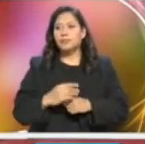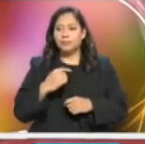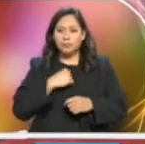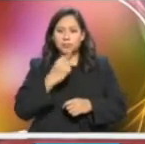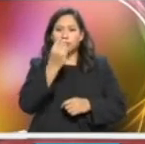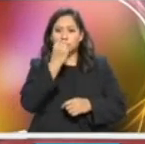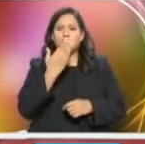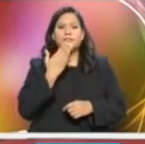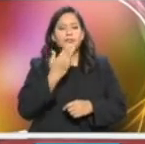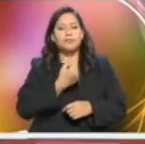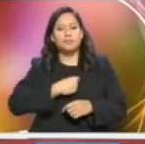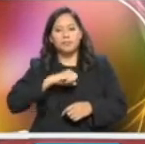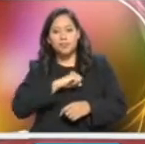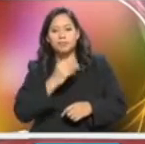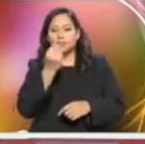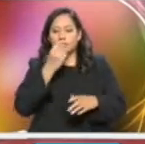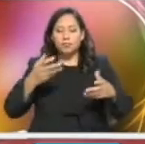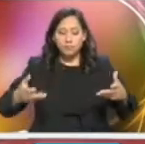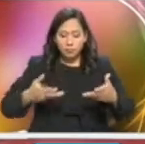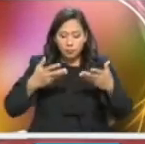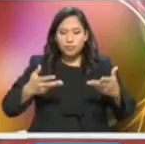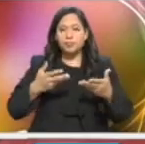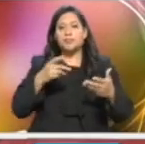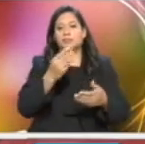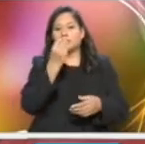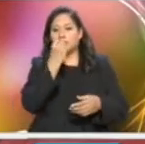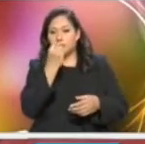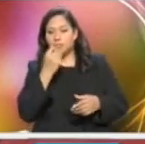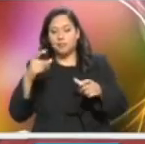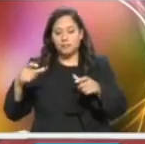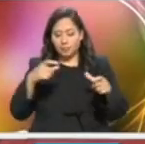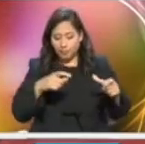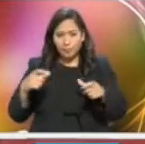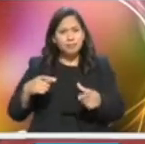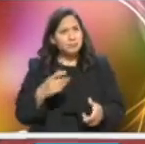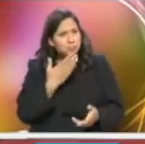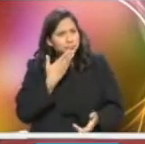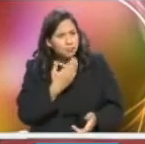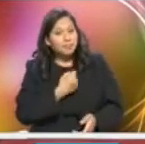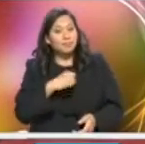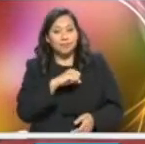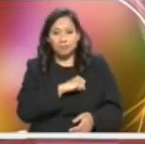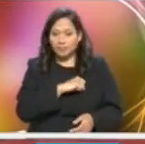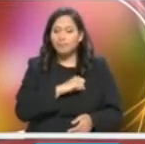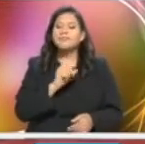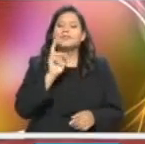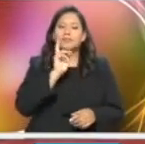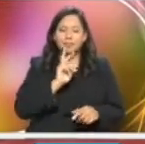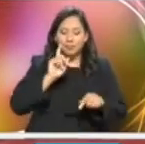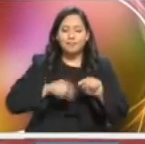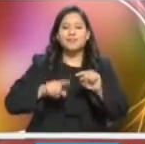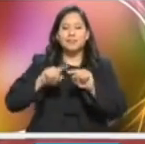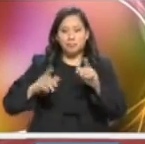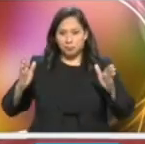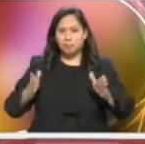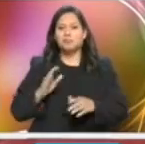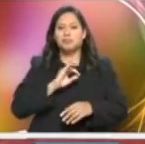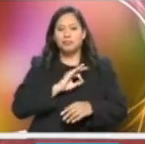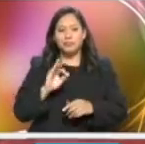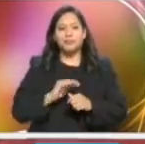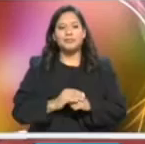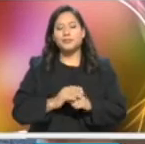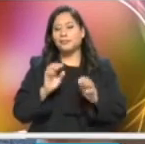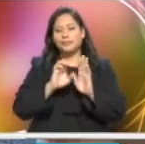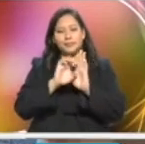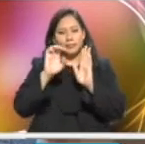muy sano, como ensalada, como una comida corrida. Recuerden que quitando estos pequeños detalles mejorarán mucho. Ahora, vamos